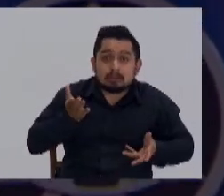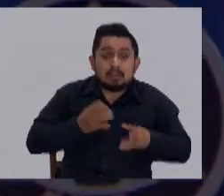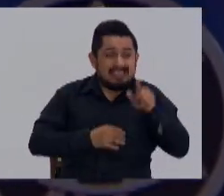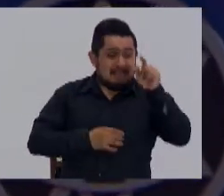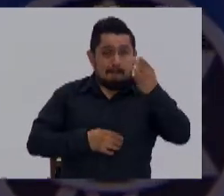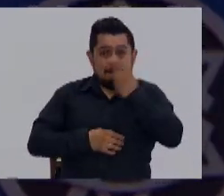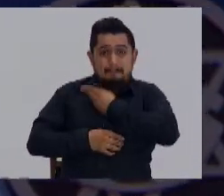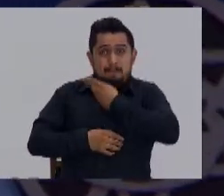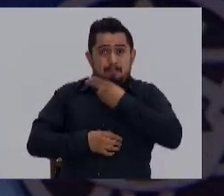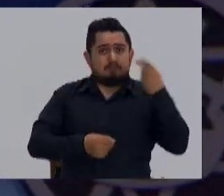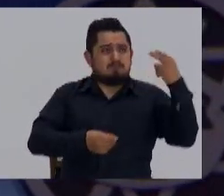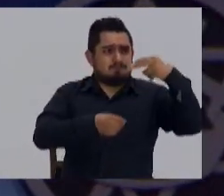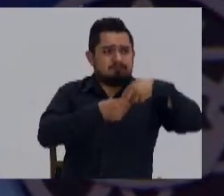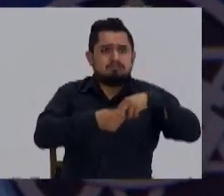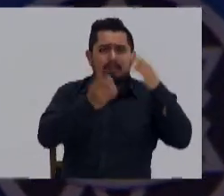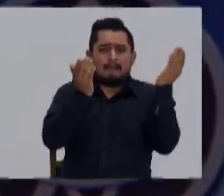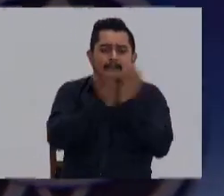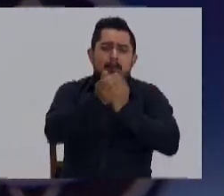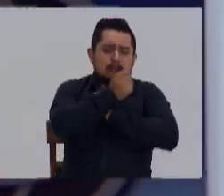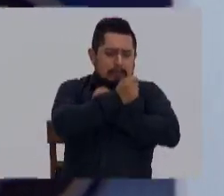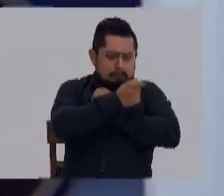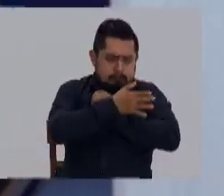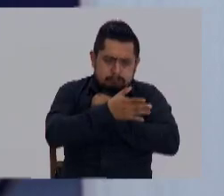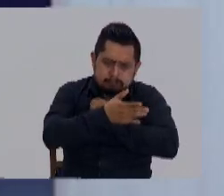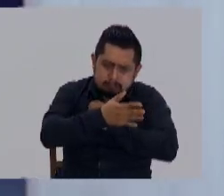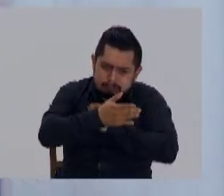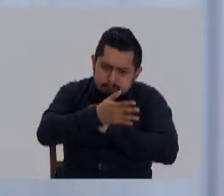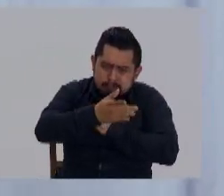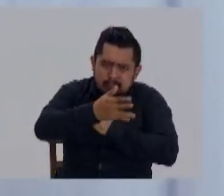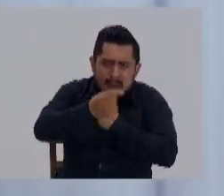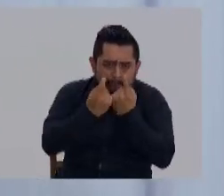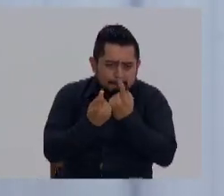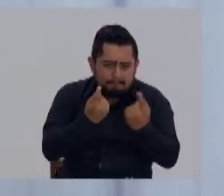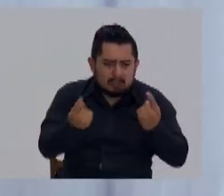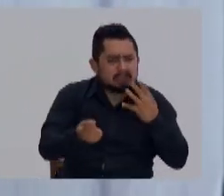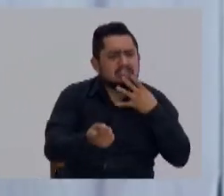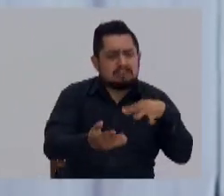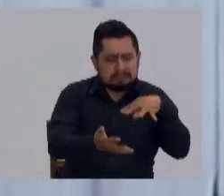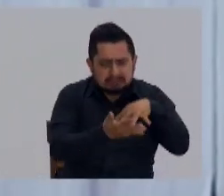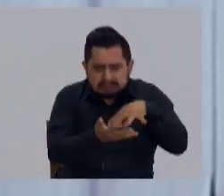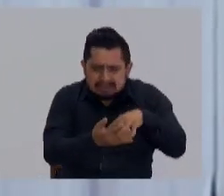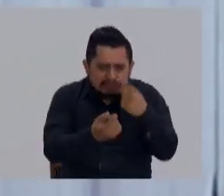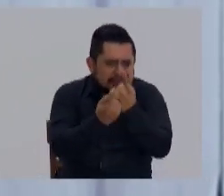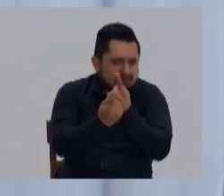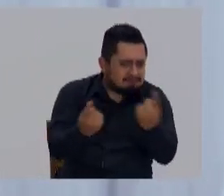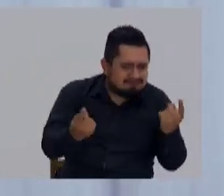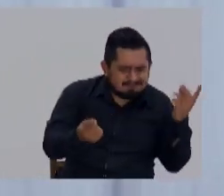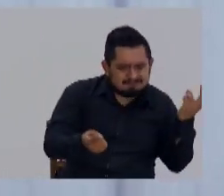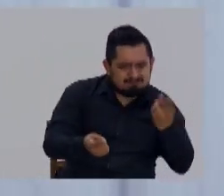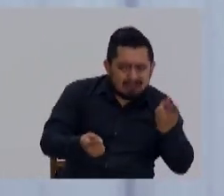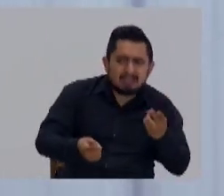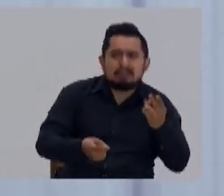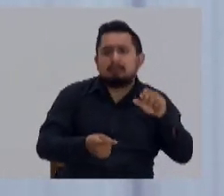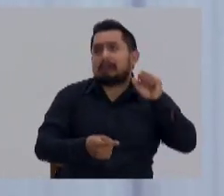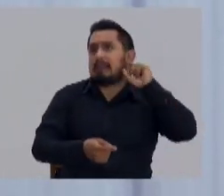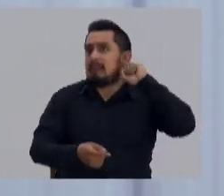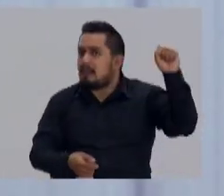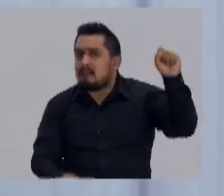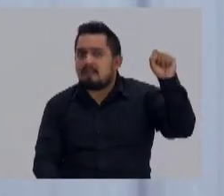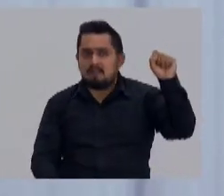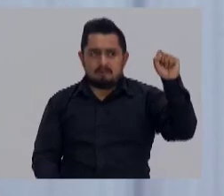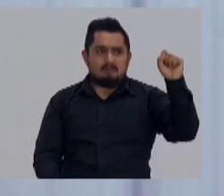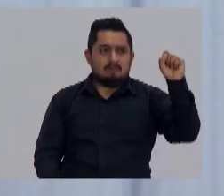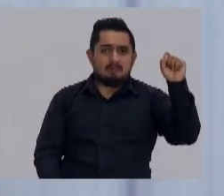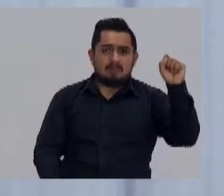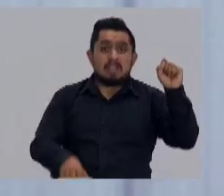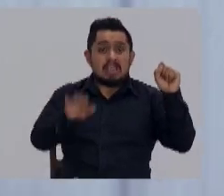el pecado y usted ve toda la Biblia y ve cómo la humanidad, Israel, todo mundo, pueblo rebelde, que